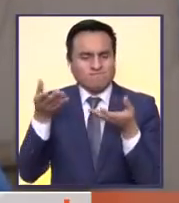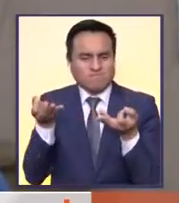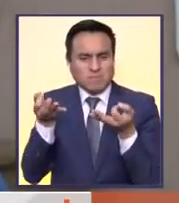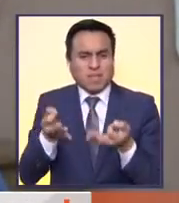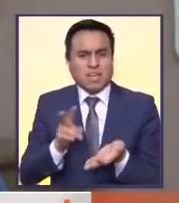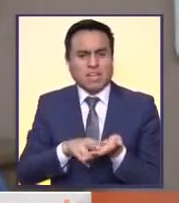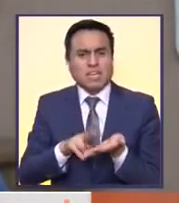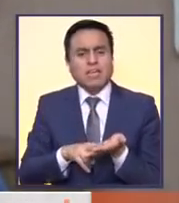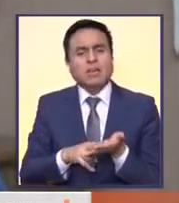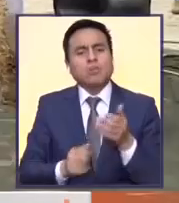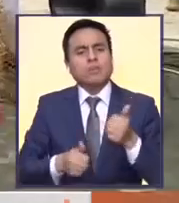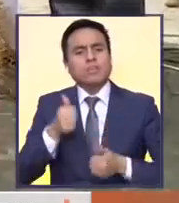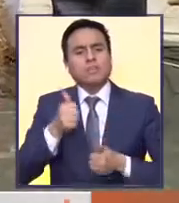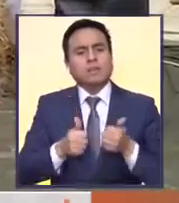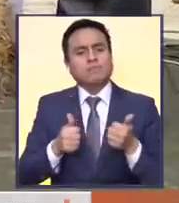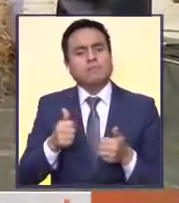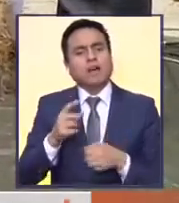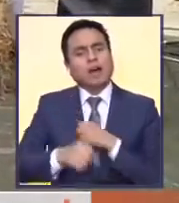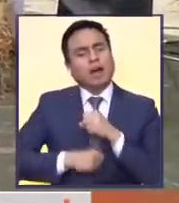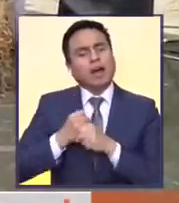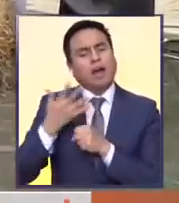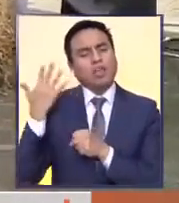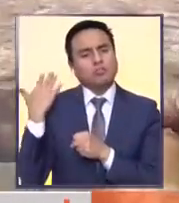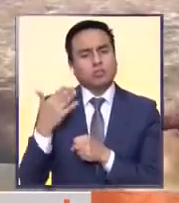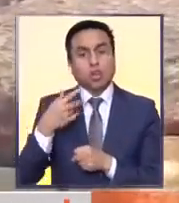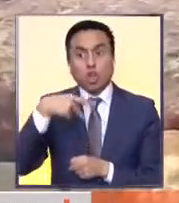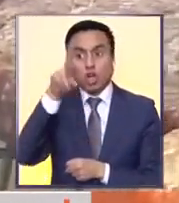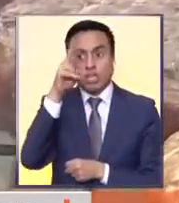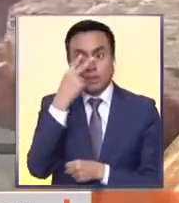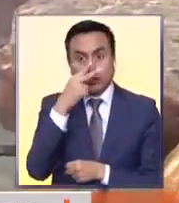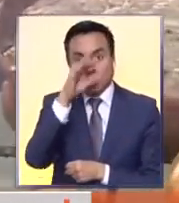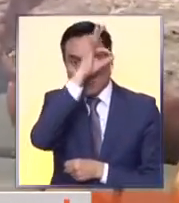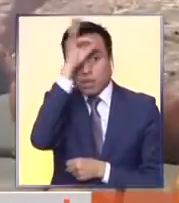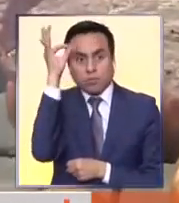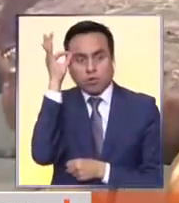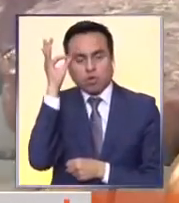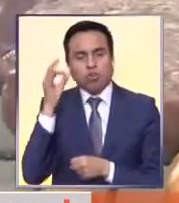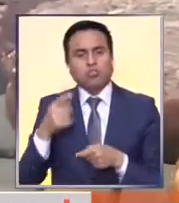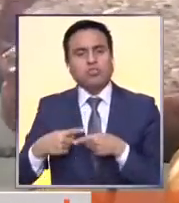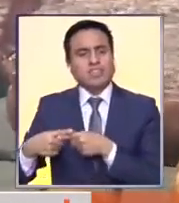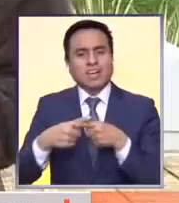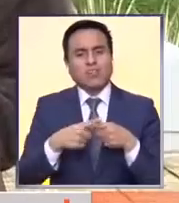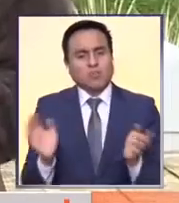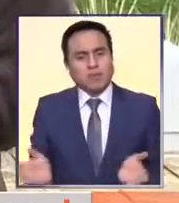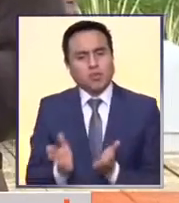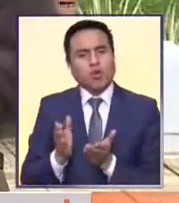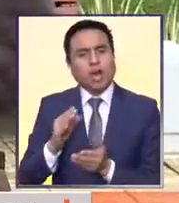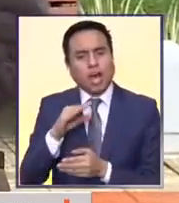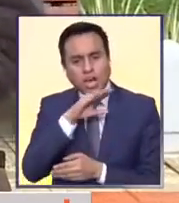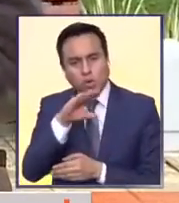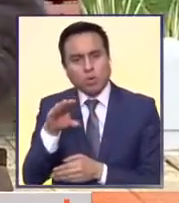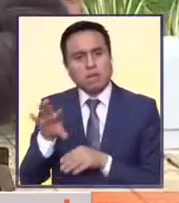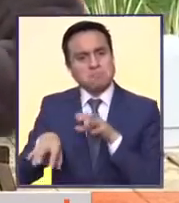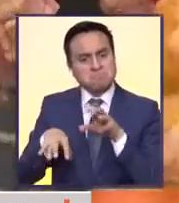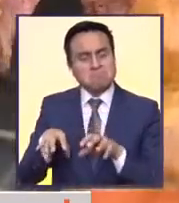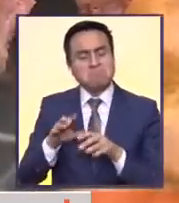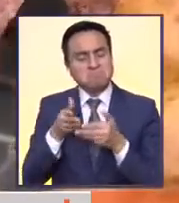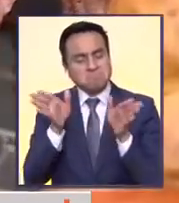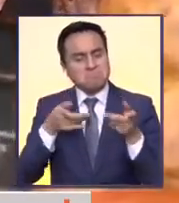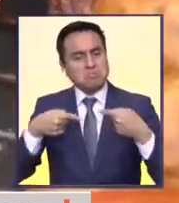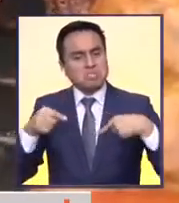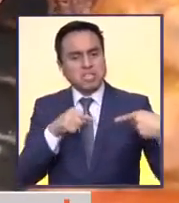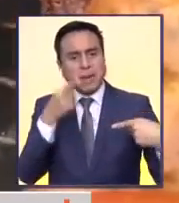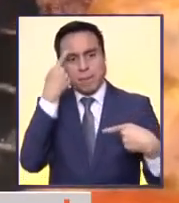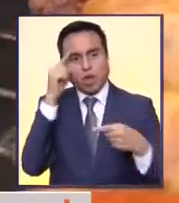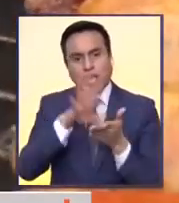restado competitividad durante años. Un poco más al norte, en Temuco, la Sociedad de Fomento Agrícola dice estar abierta a discutir, pero no a que